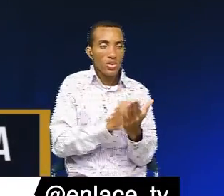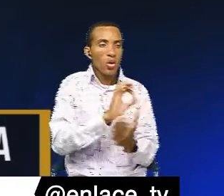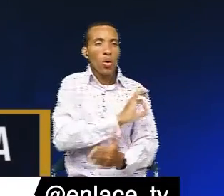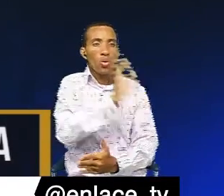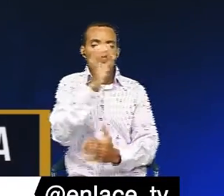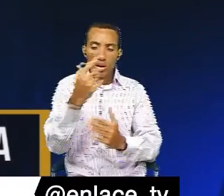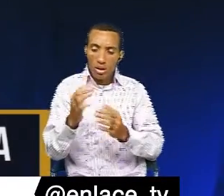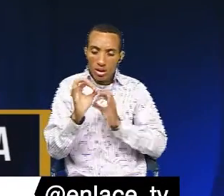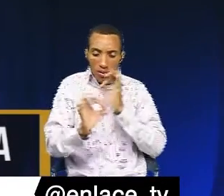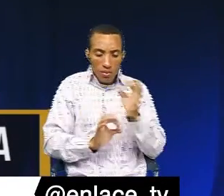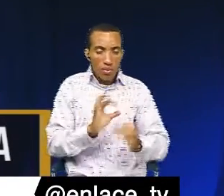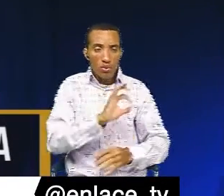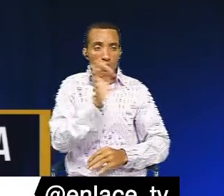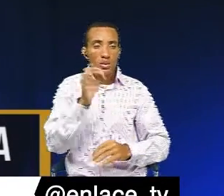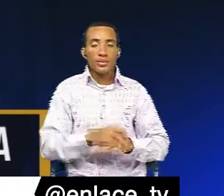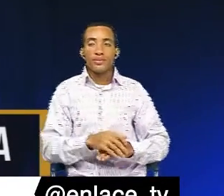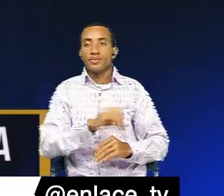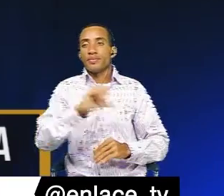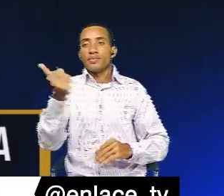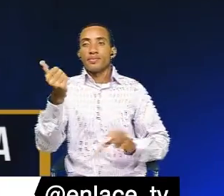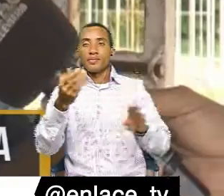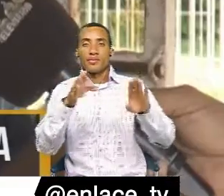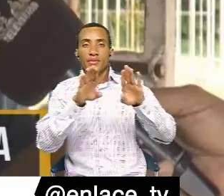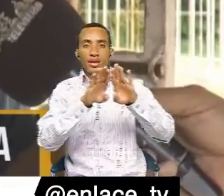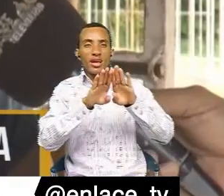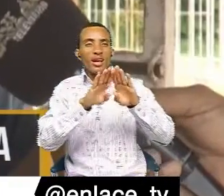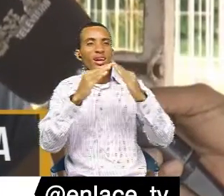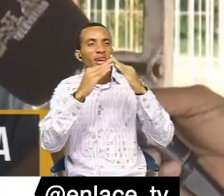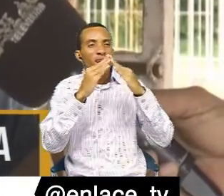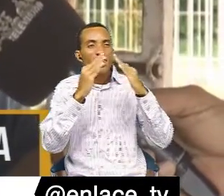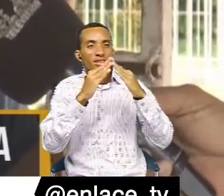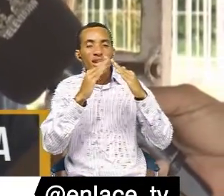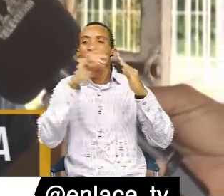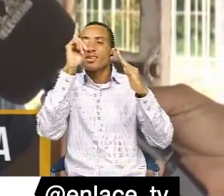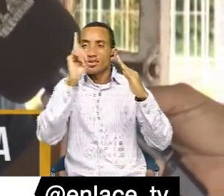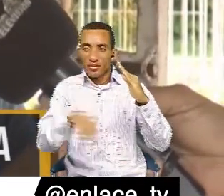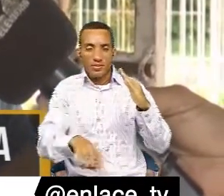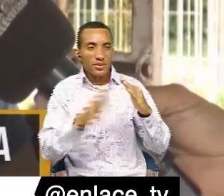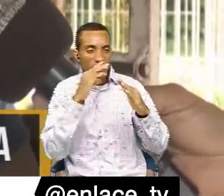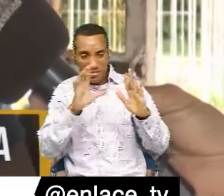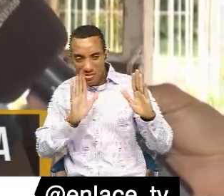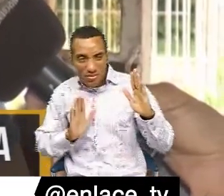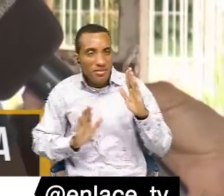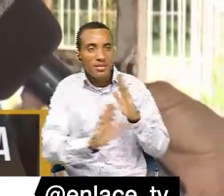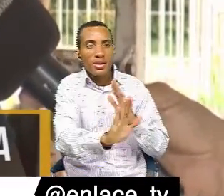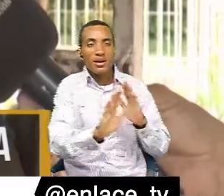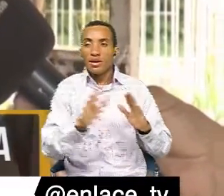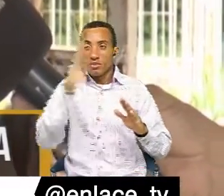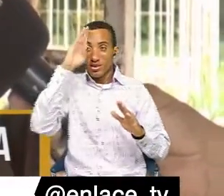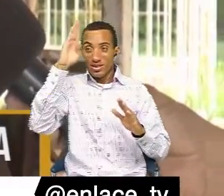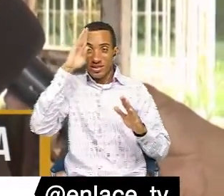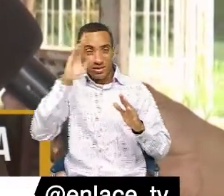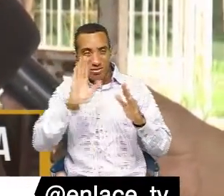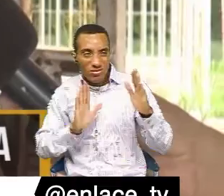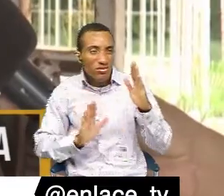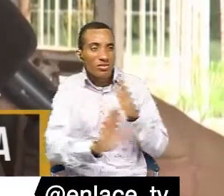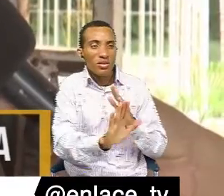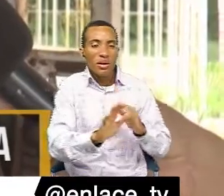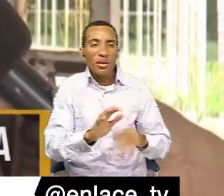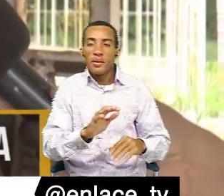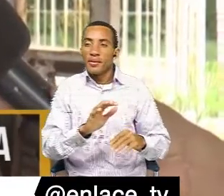otro miembro de esta familia igualmente le fue allanada a su casa este jueves. Horas más tarde allá también hicieron un allanamiento cuando nosotros estábamos aquí